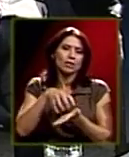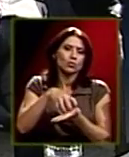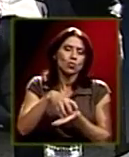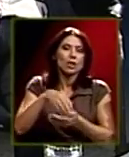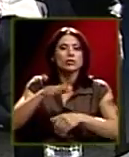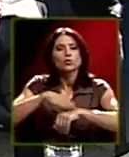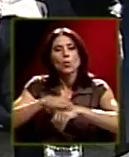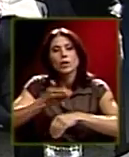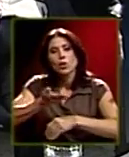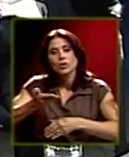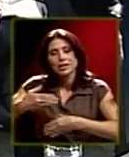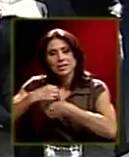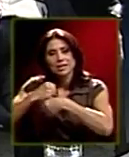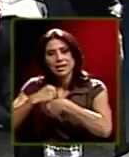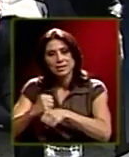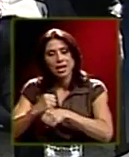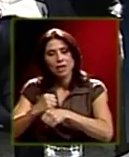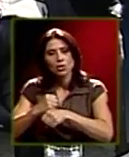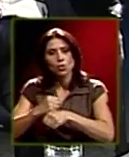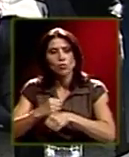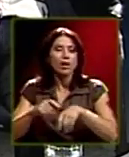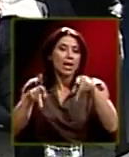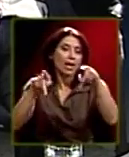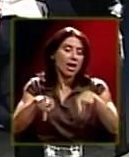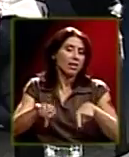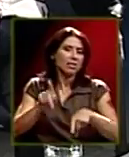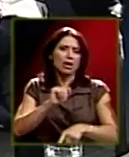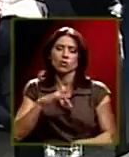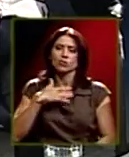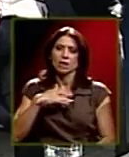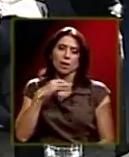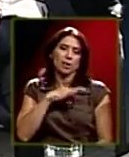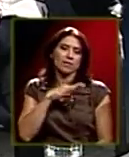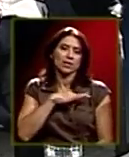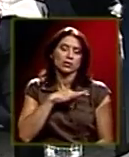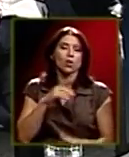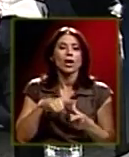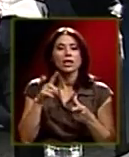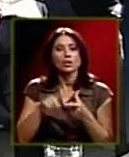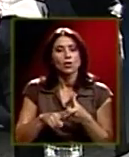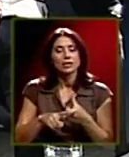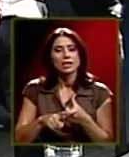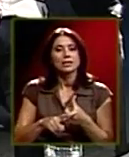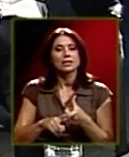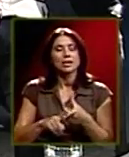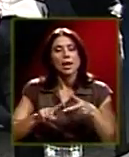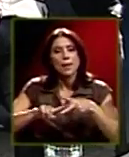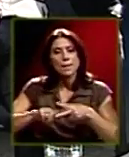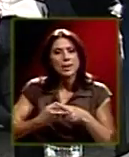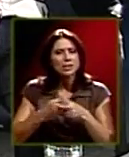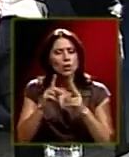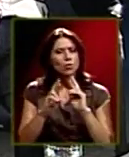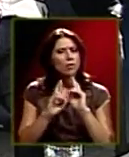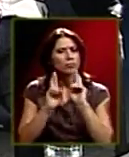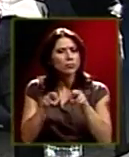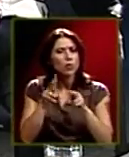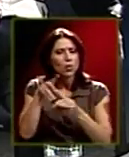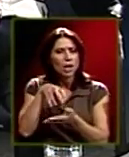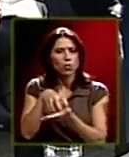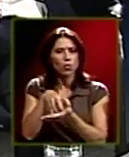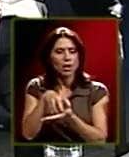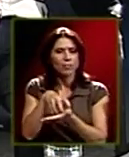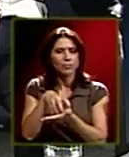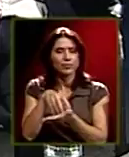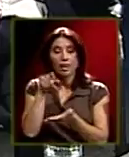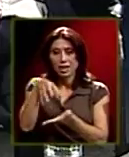haciendo, no le está llegando a la gente el beneficio en algunos casos, y entonces viene pues una reacción y una duda. La